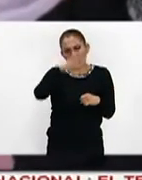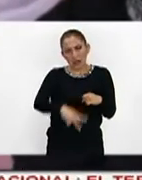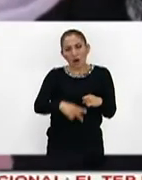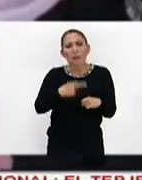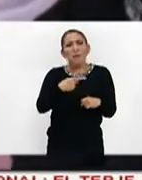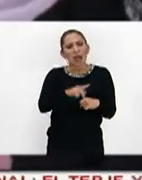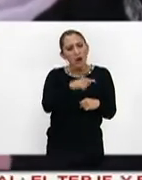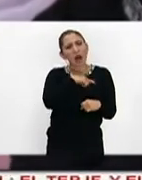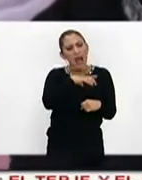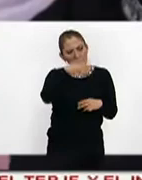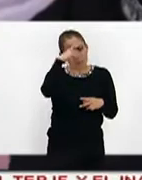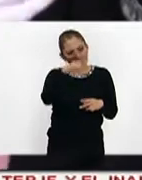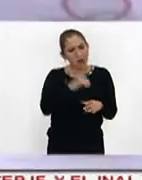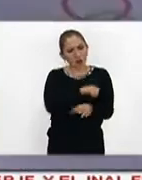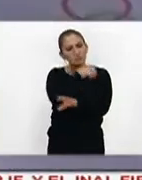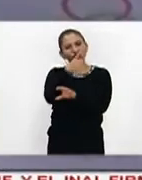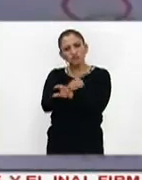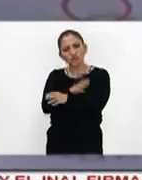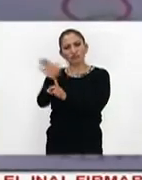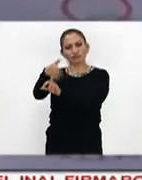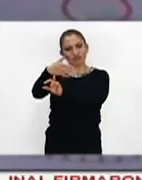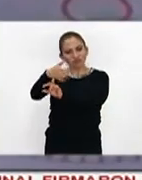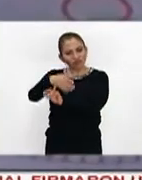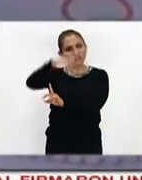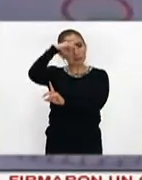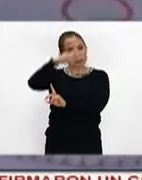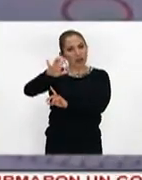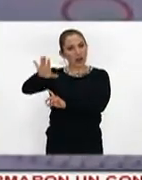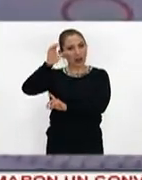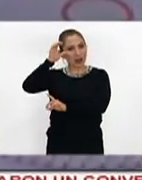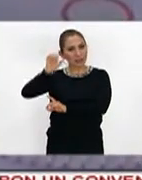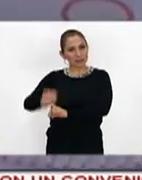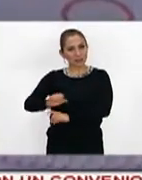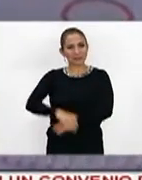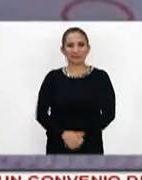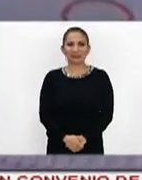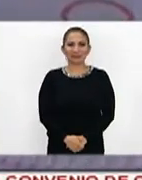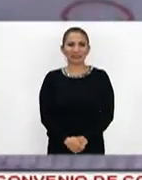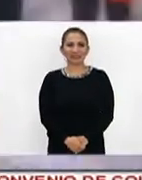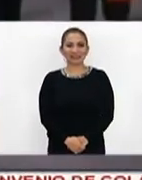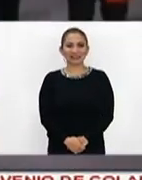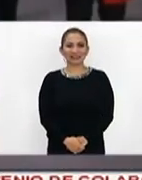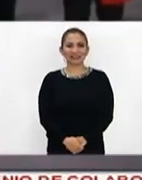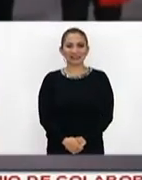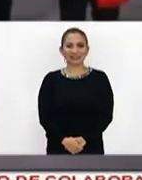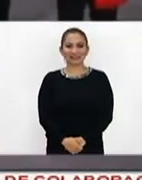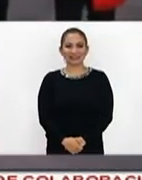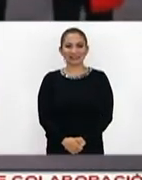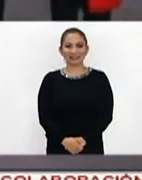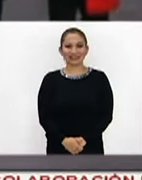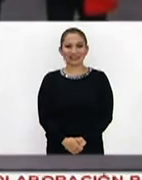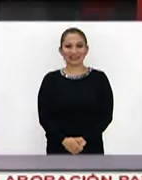país, pero ahí está México, ahí está la bandera, presentes en Corea del Sur.